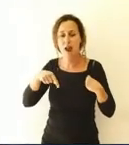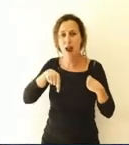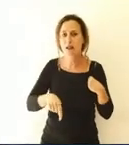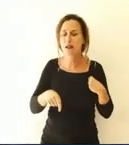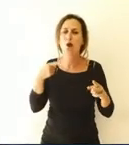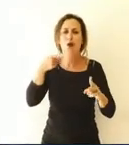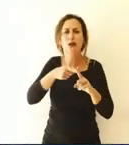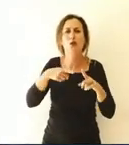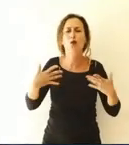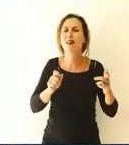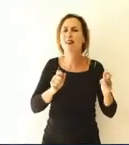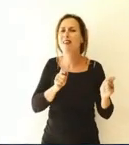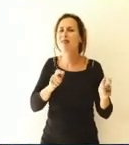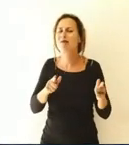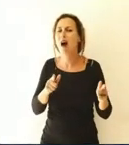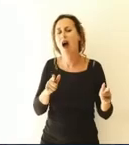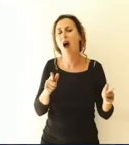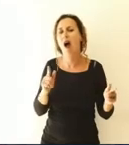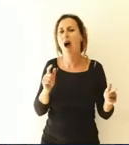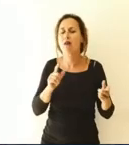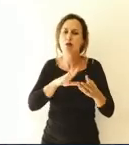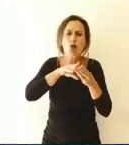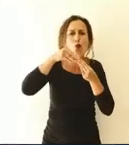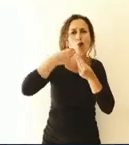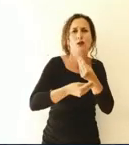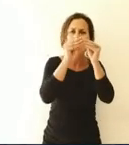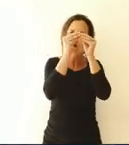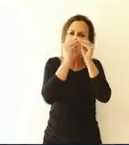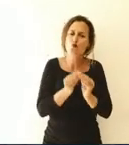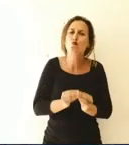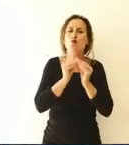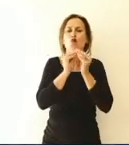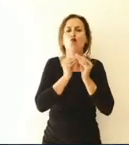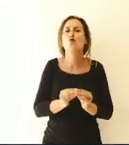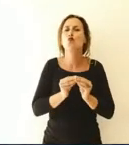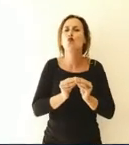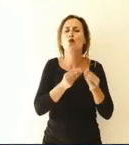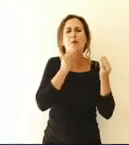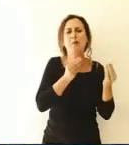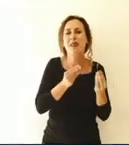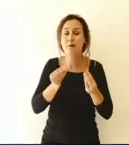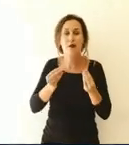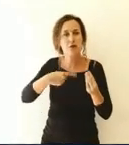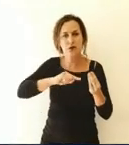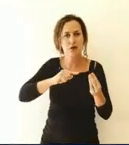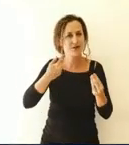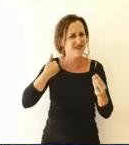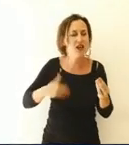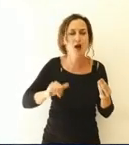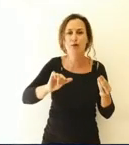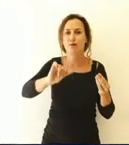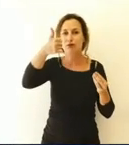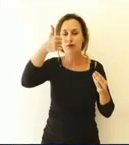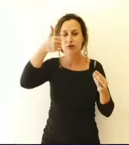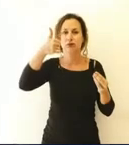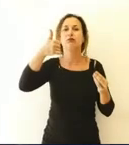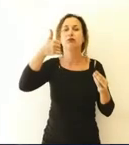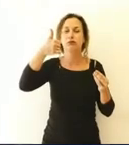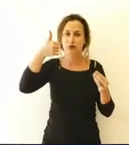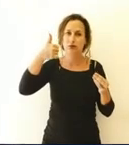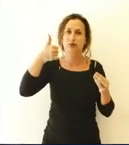enriqueciendo el documento y ya lo tenemos aprobado.